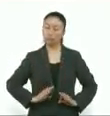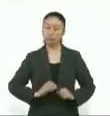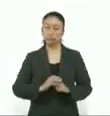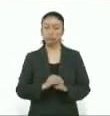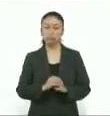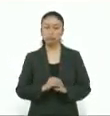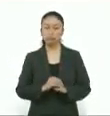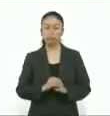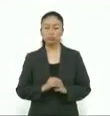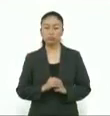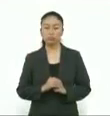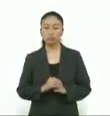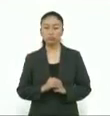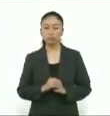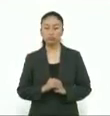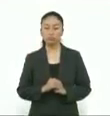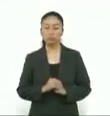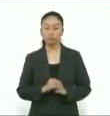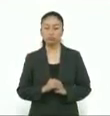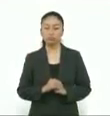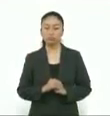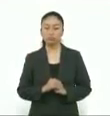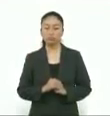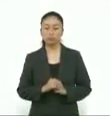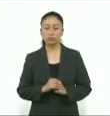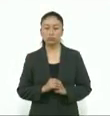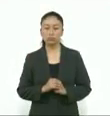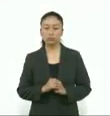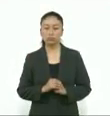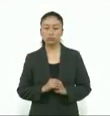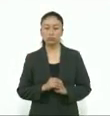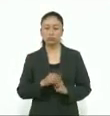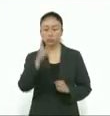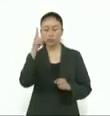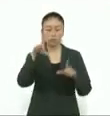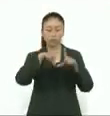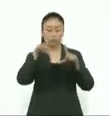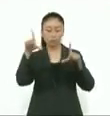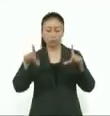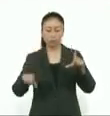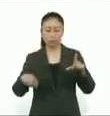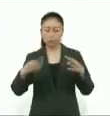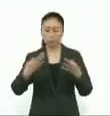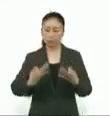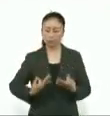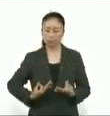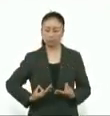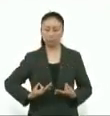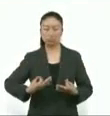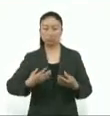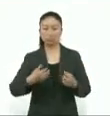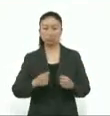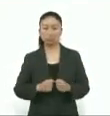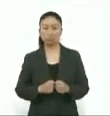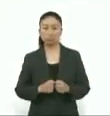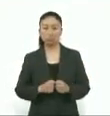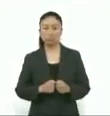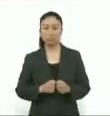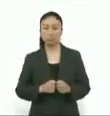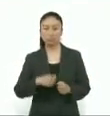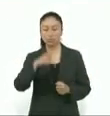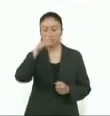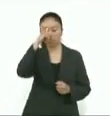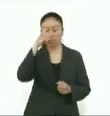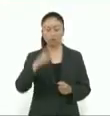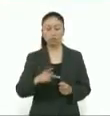la construcción de una verdadera democracia. Creemos en una patria